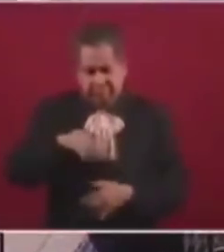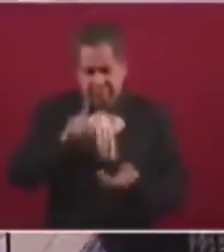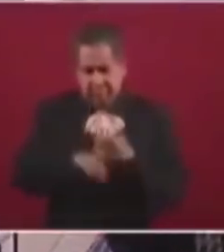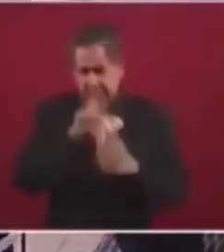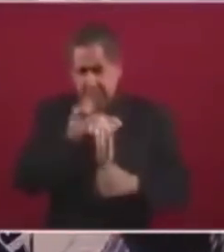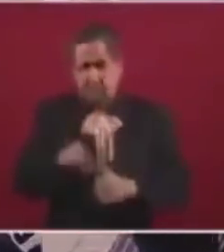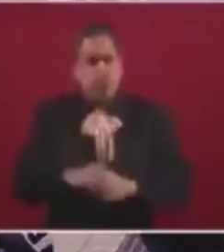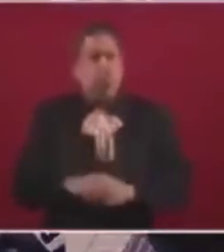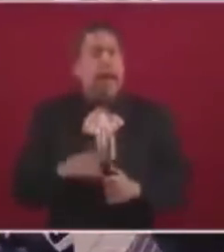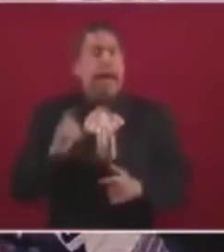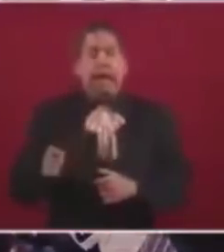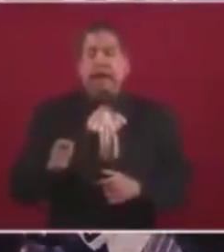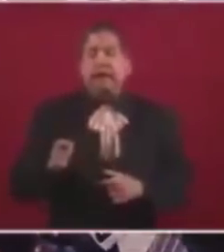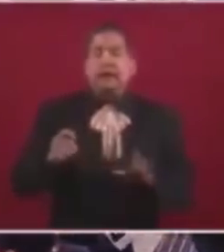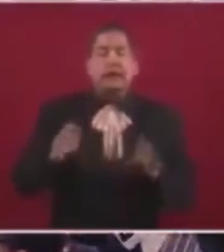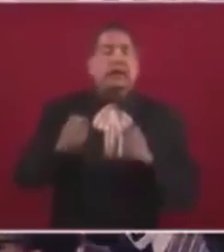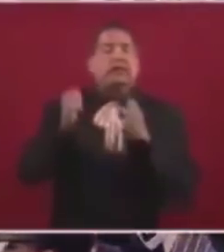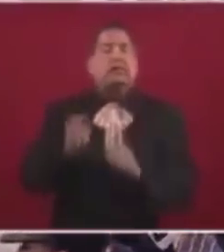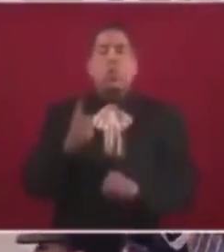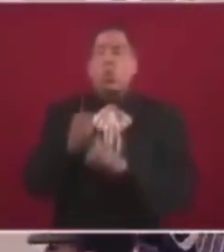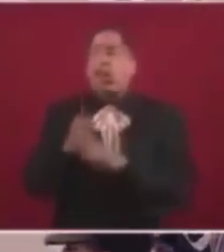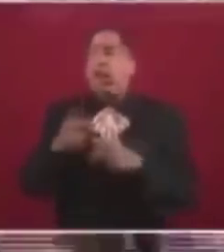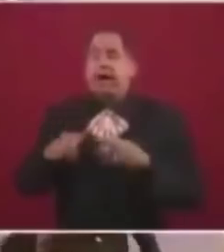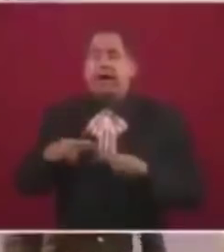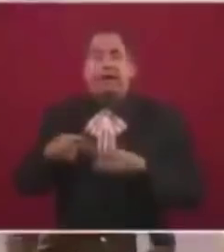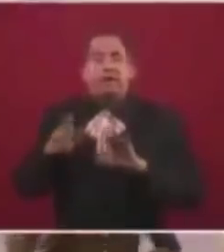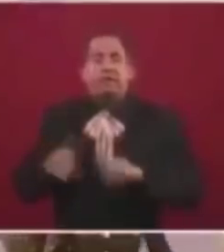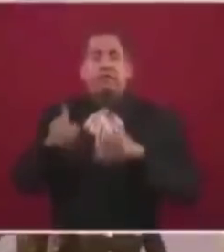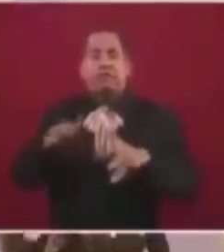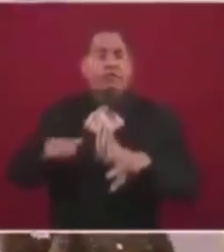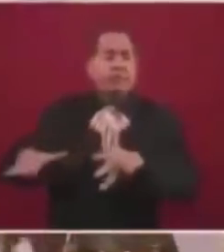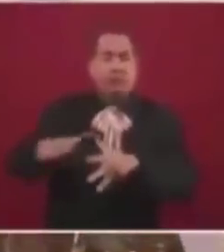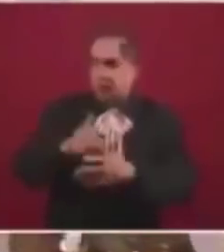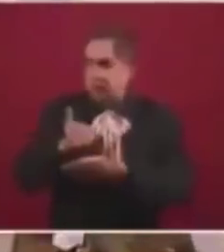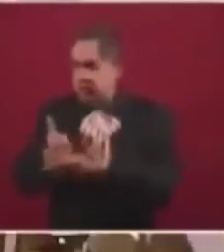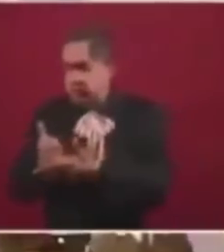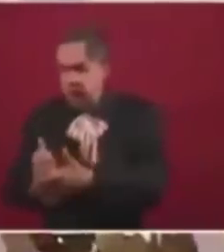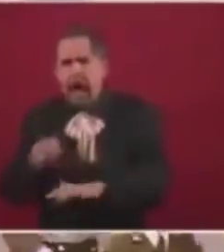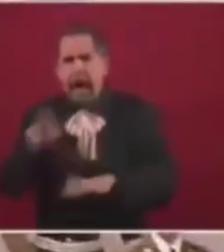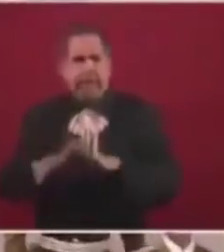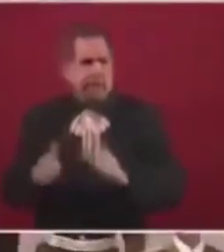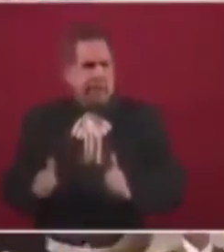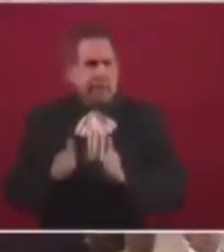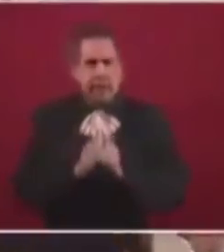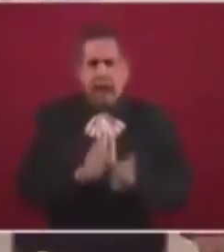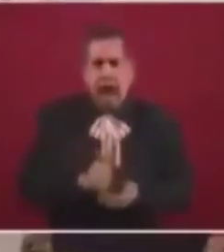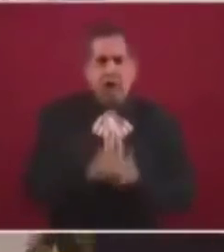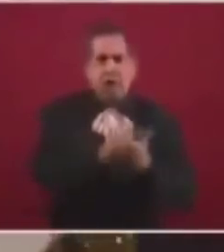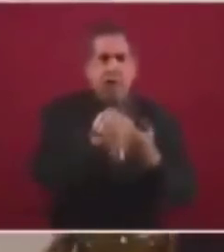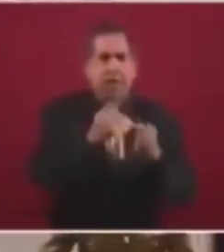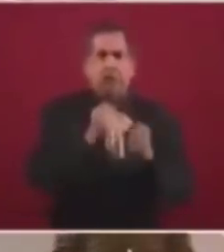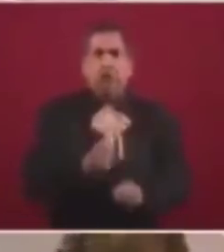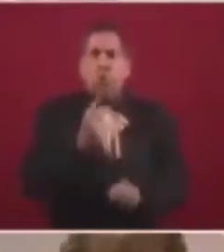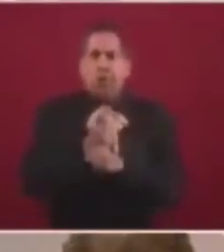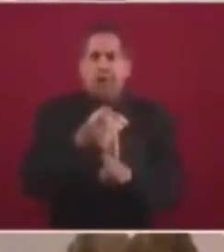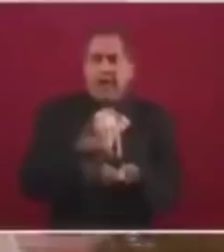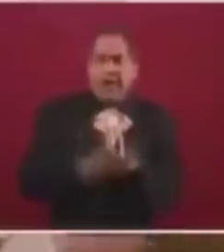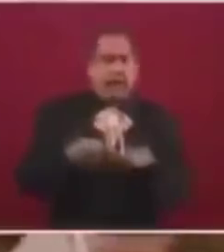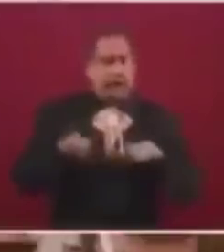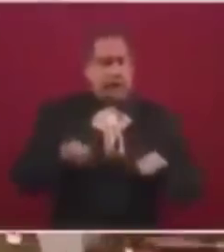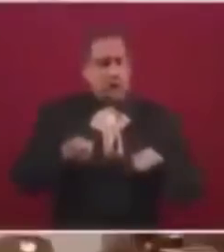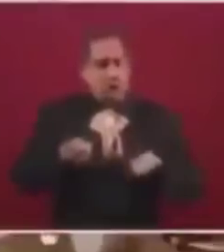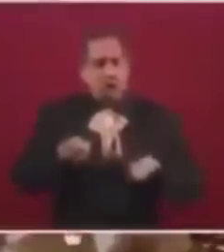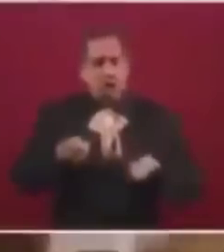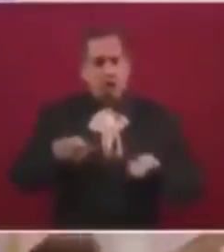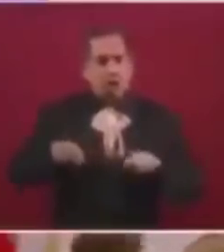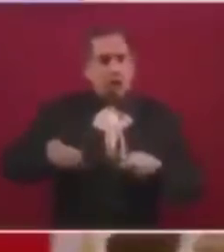Invíteme en esos muchachos. Que esté por ahí, ahí en la casa de en la Casa Blanca de México. Quiero ver a los